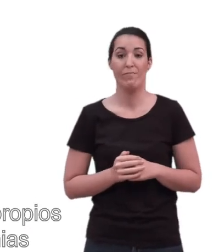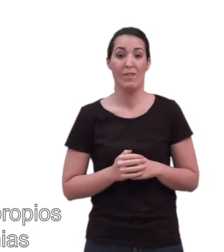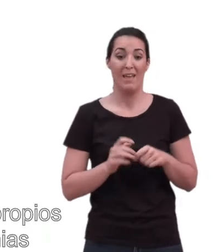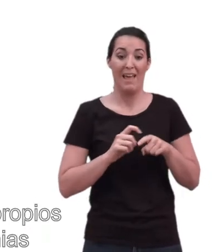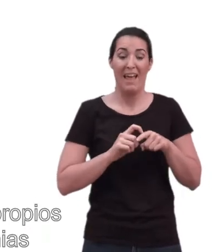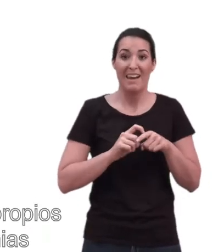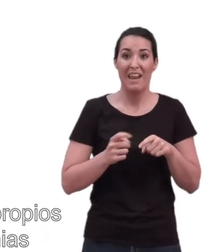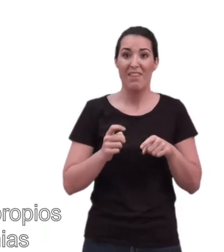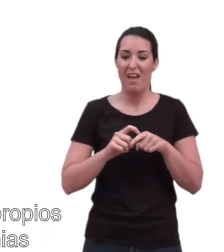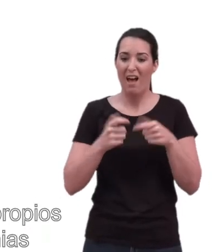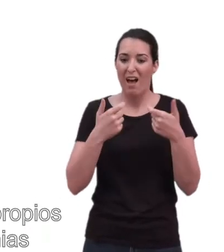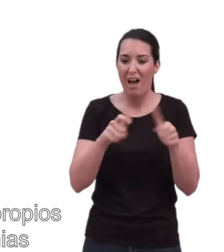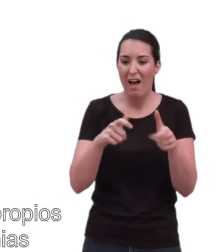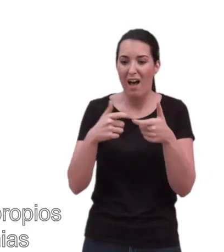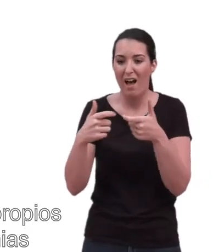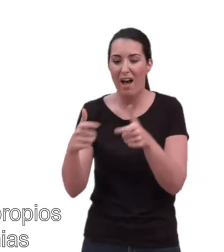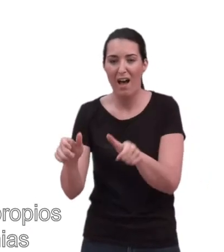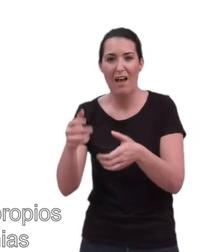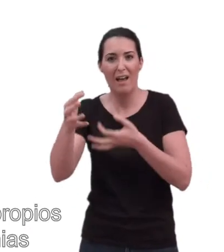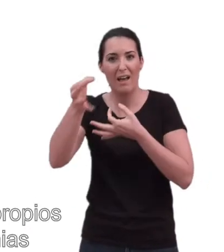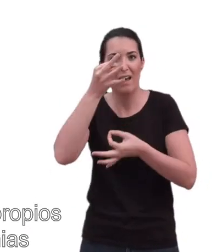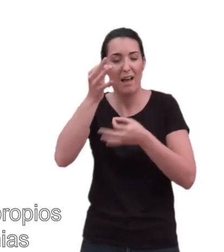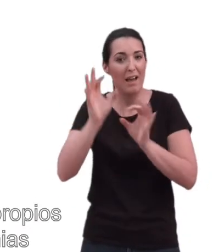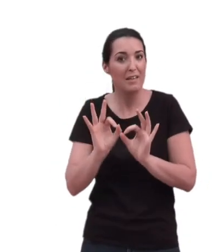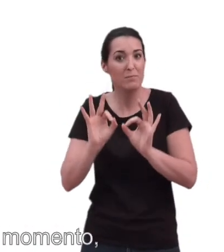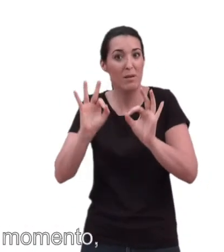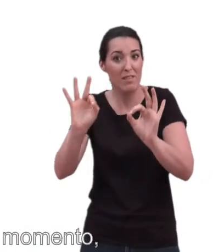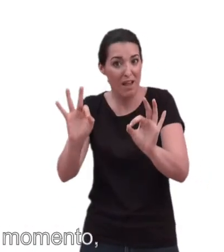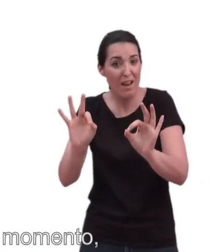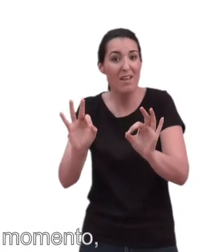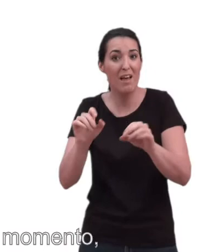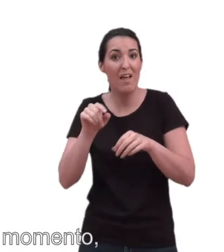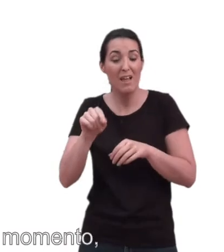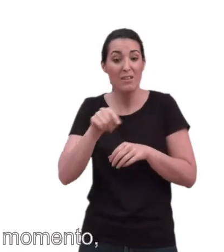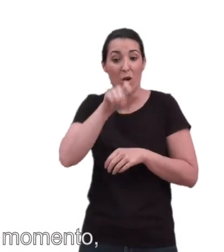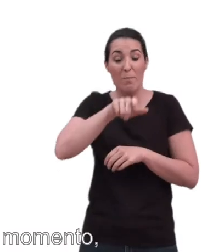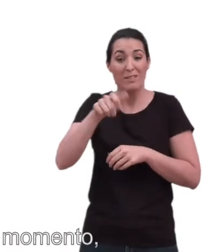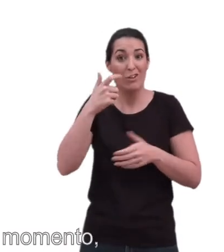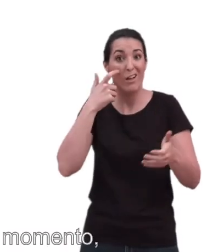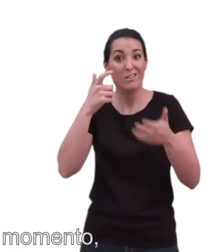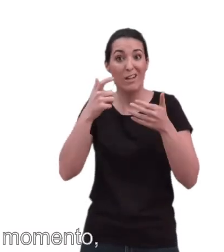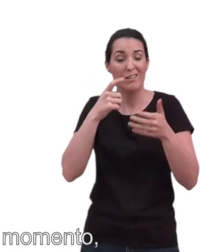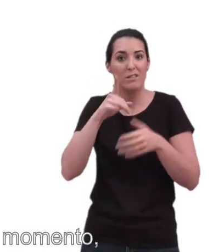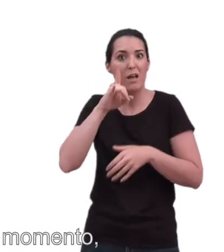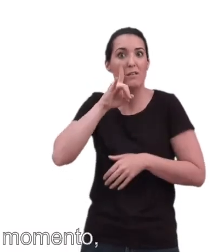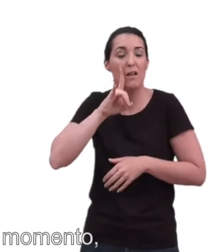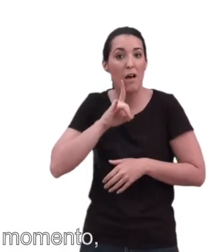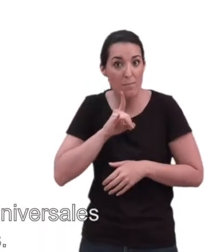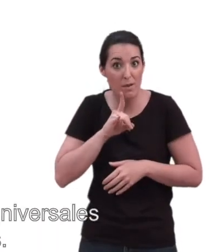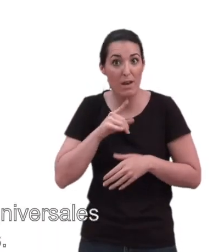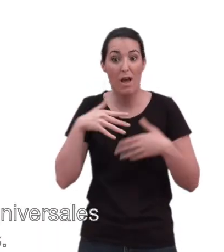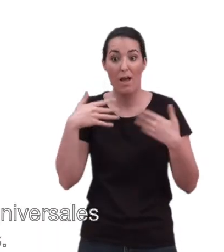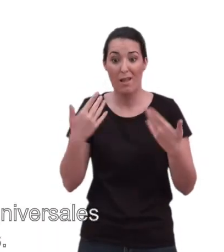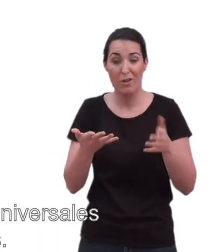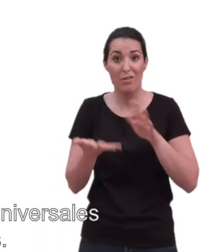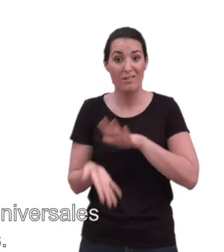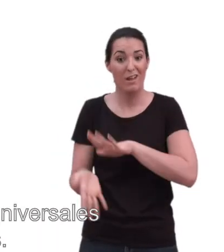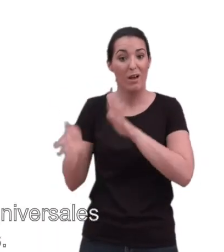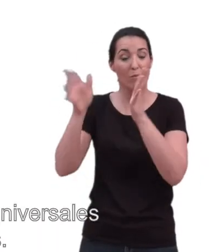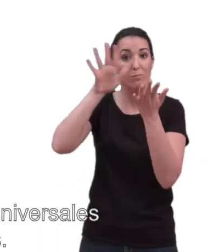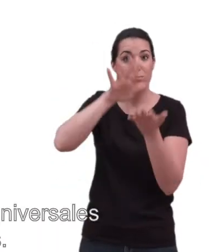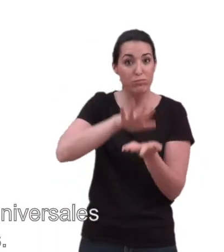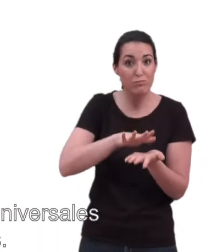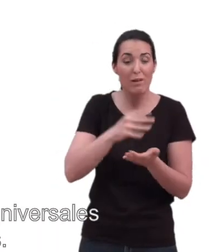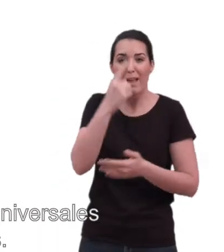particularidades propios de los tipos raciales y las etnias cautivan asimismo a los artistas del momento, quienes los convierten